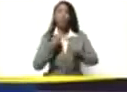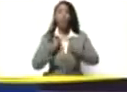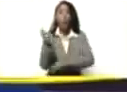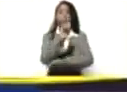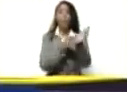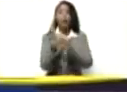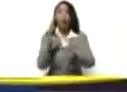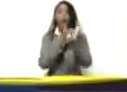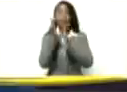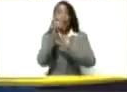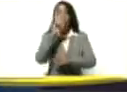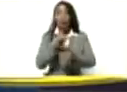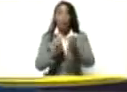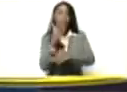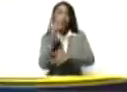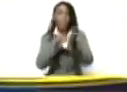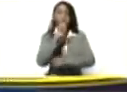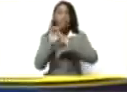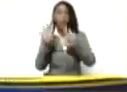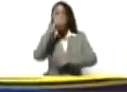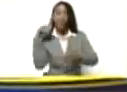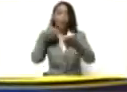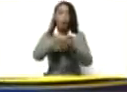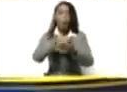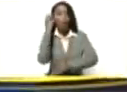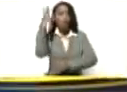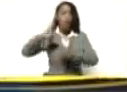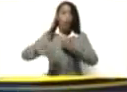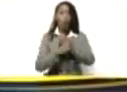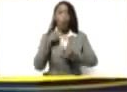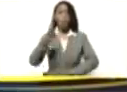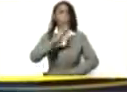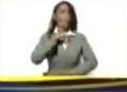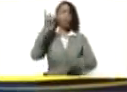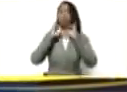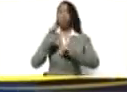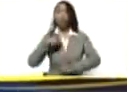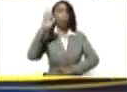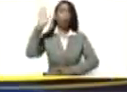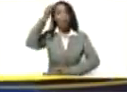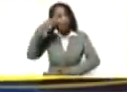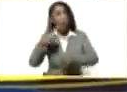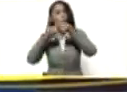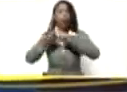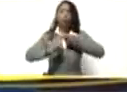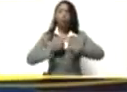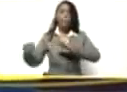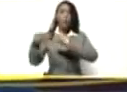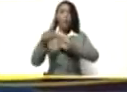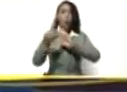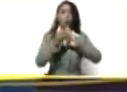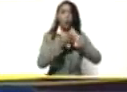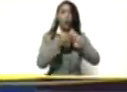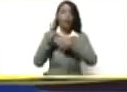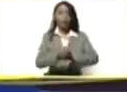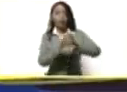uno de miraflores viene lejos que está y nunca jamás entrar a ese despacho